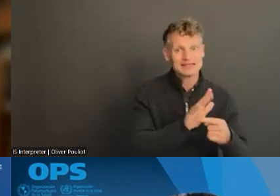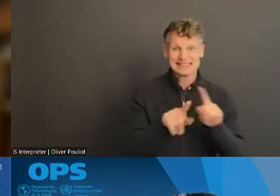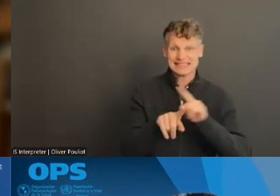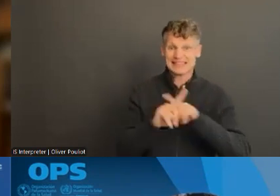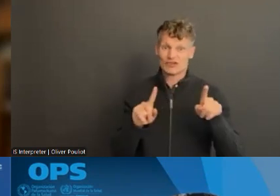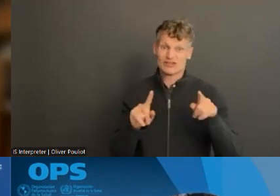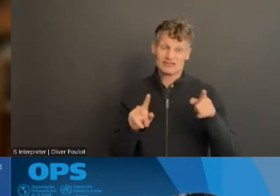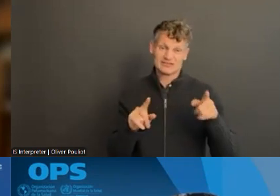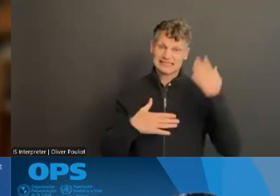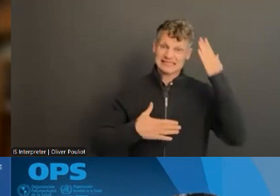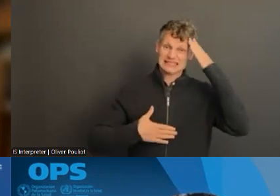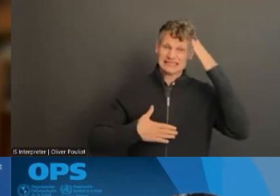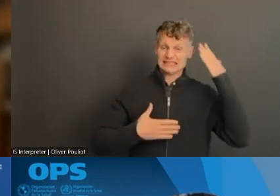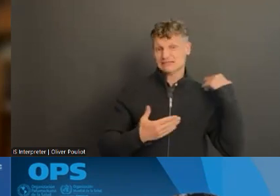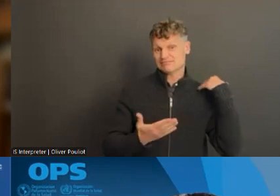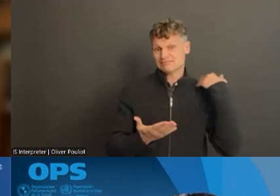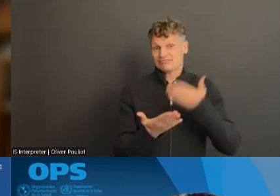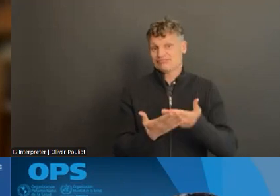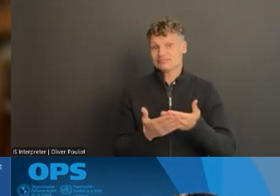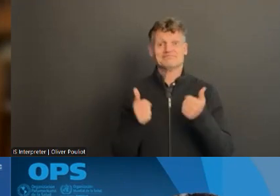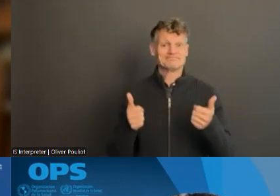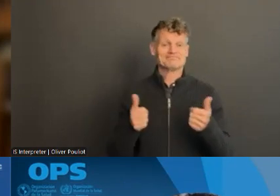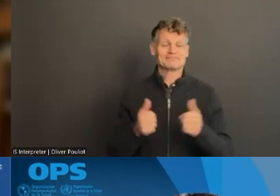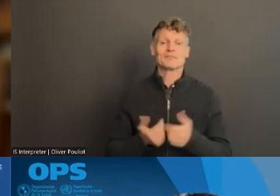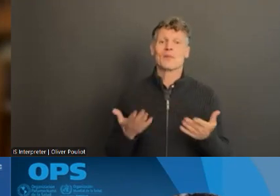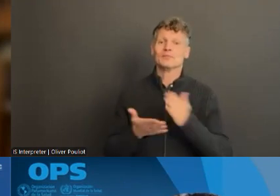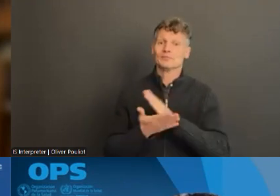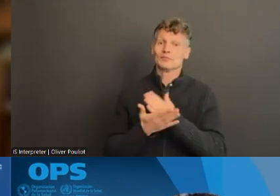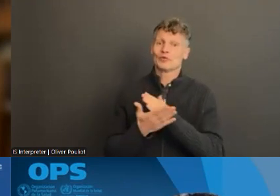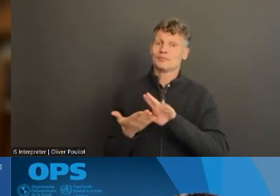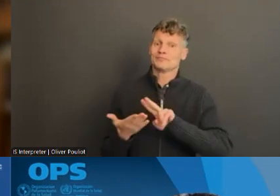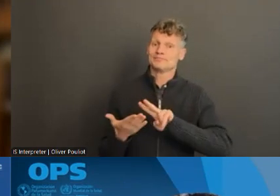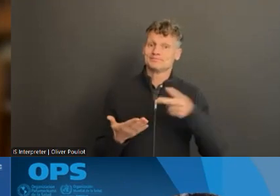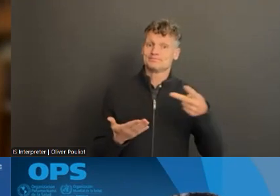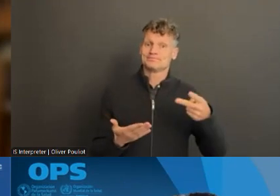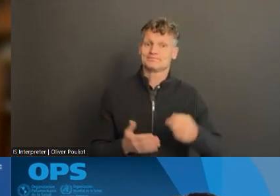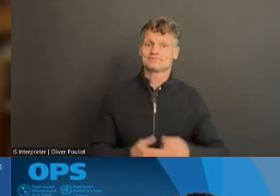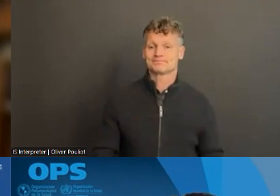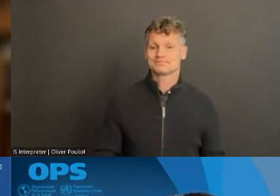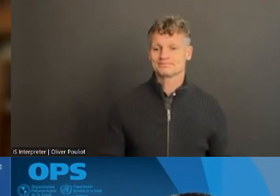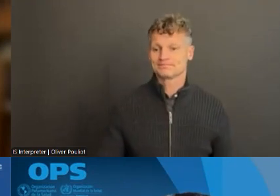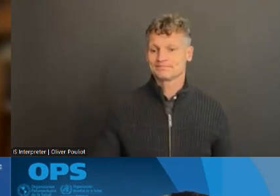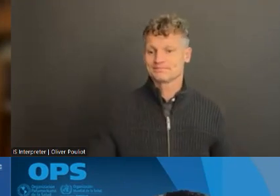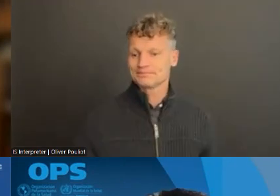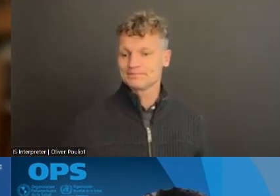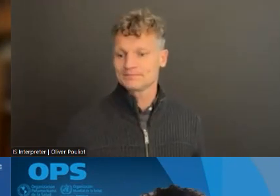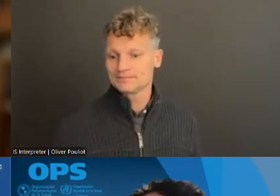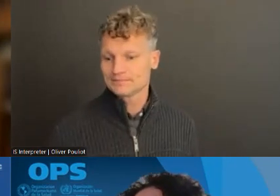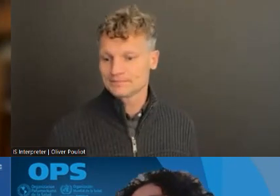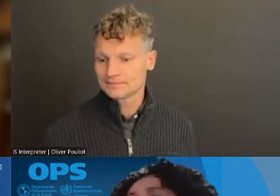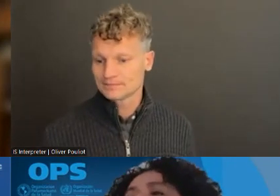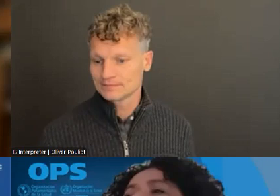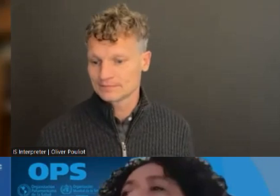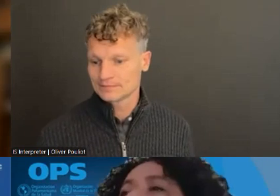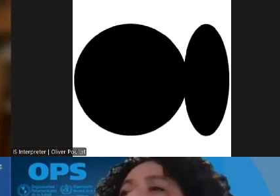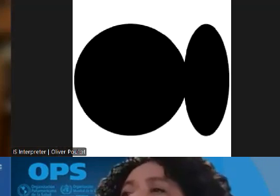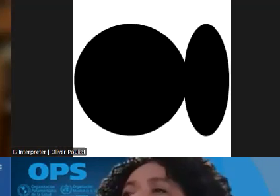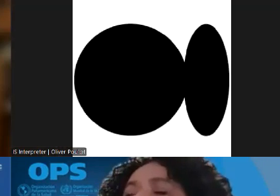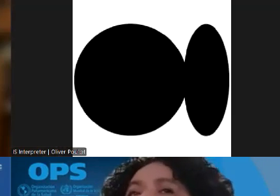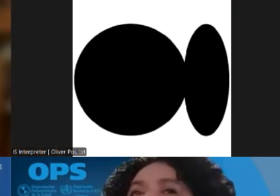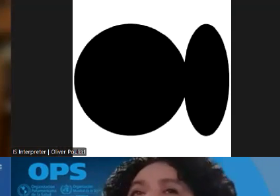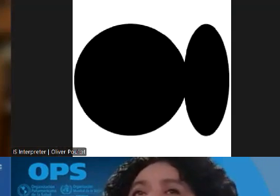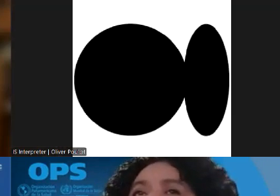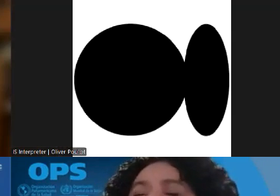ejemplos para todas las enfermedades que han sido decididas que son el objetivo de la eliminación.